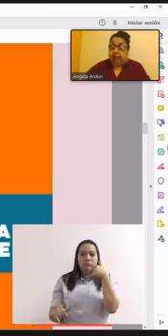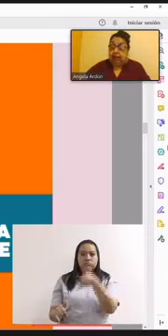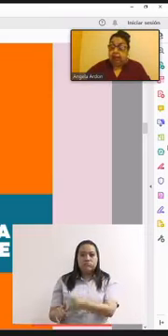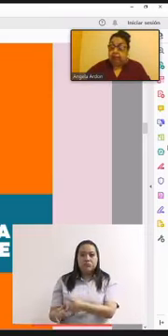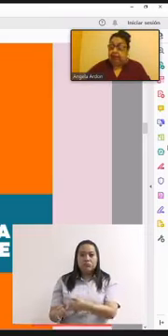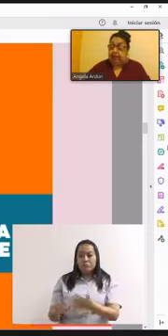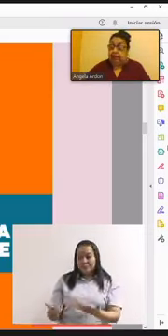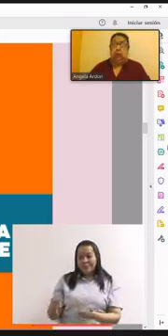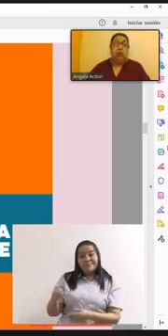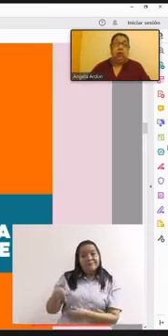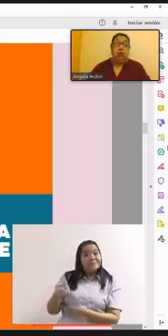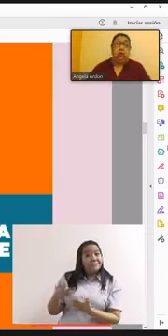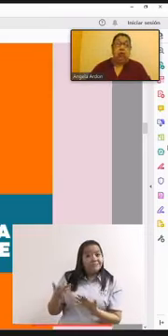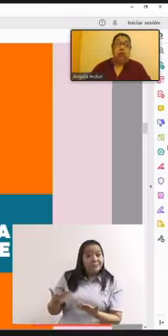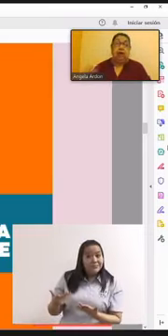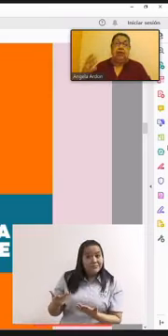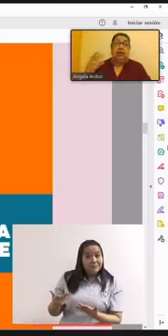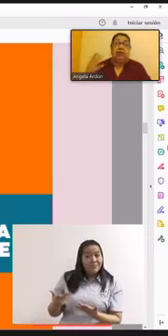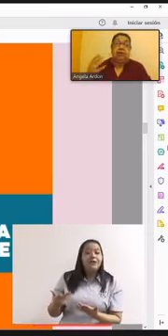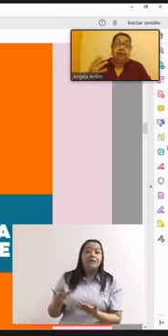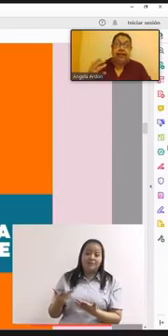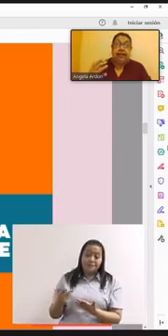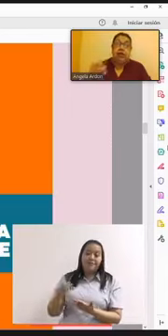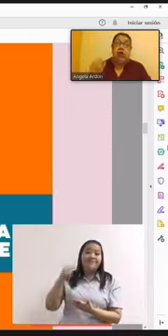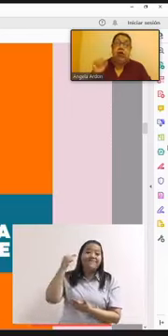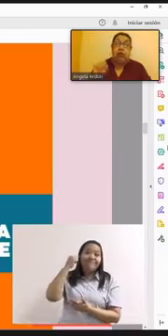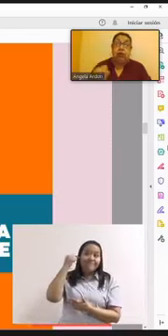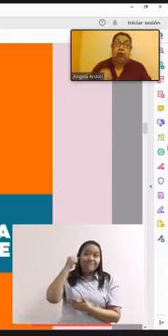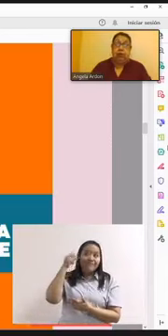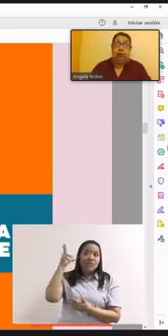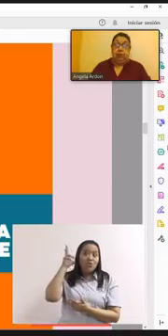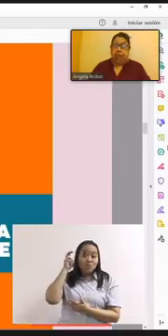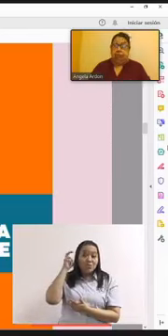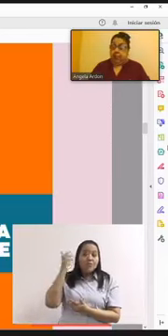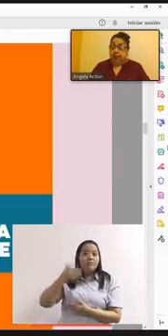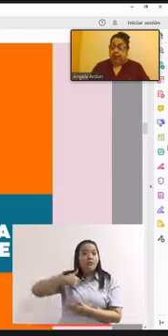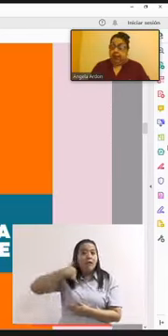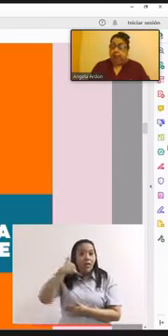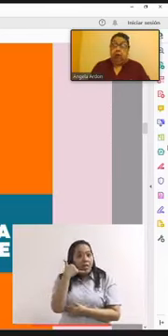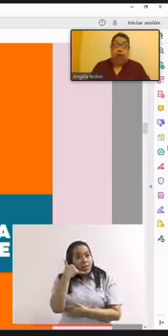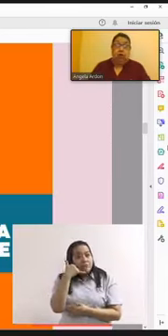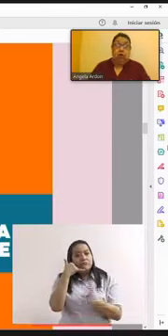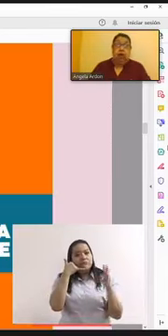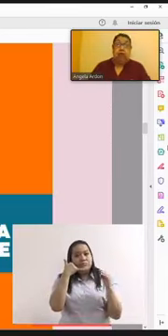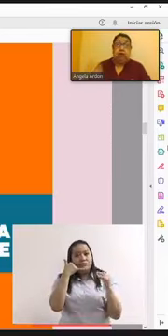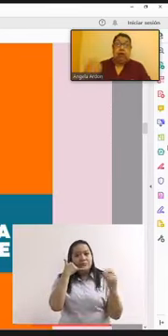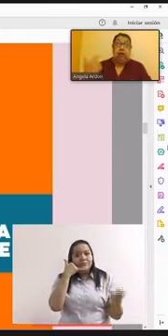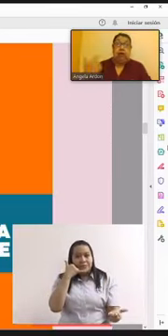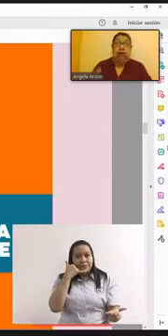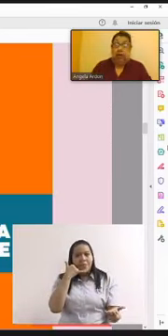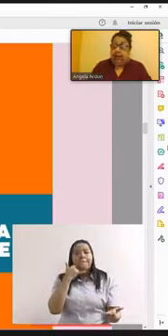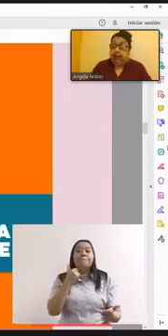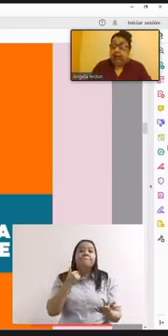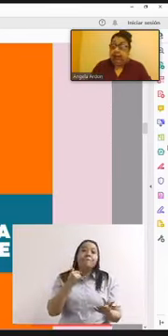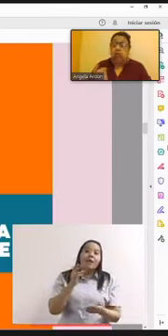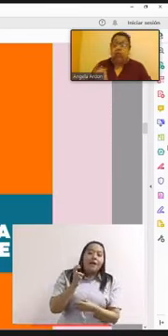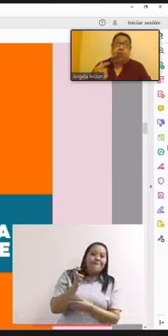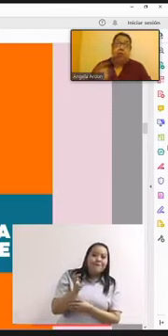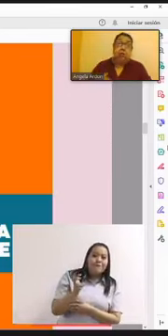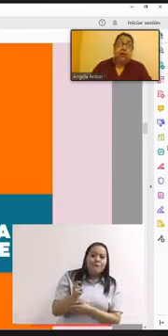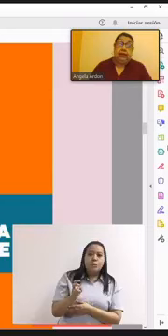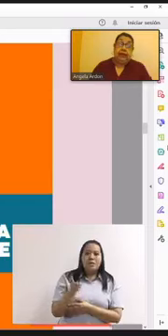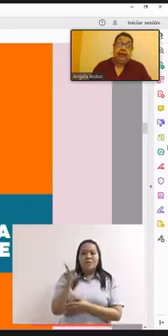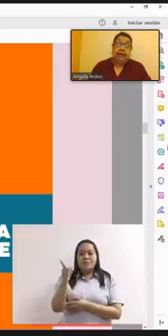qué estamos afectando? Estamos afectando su audición. Por eso la salud auditiva es un